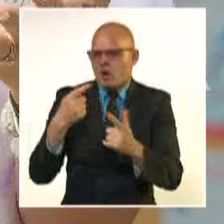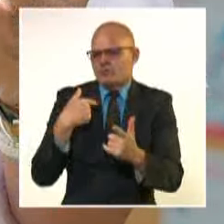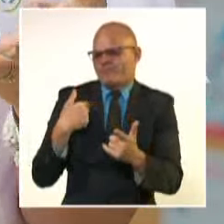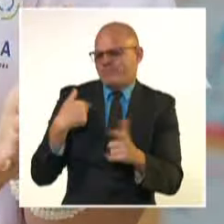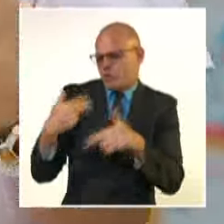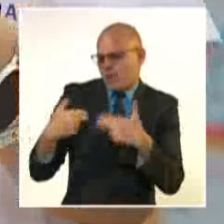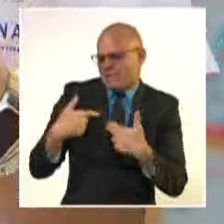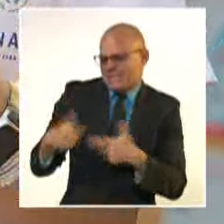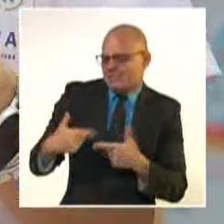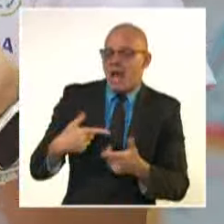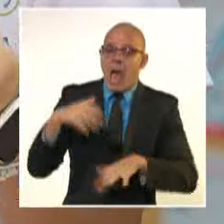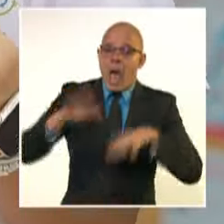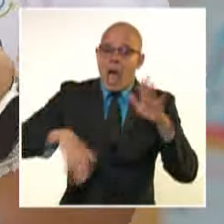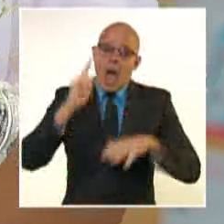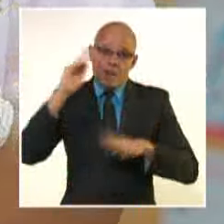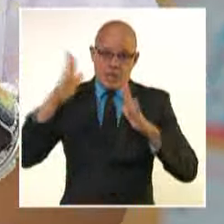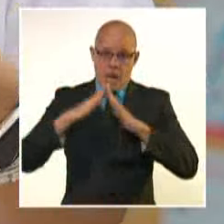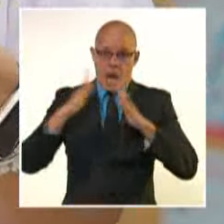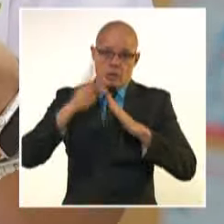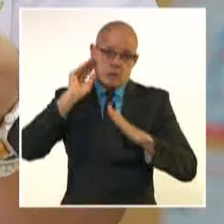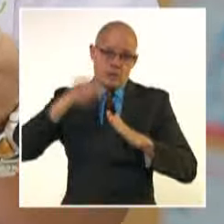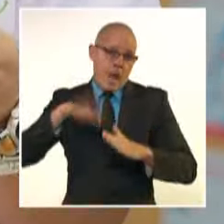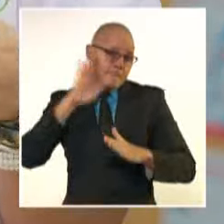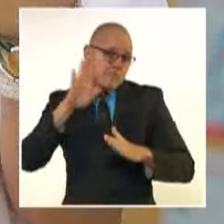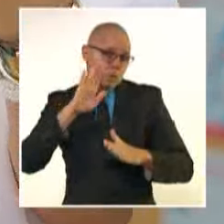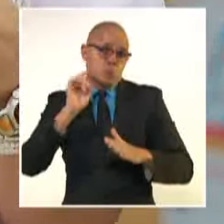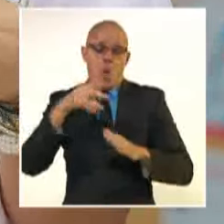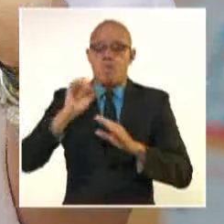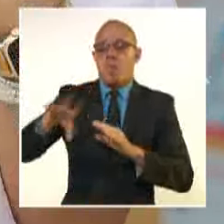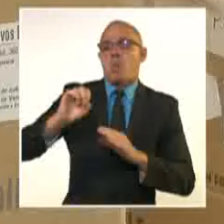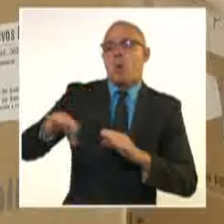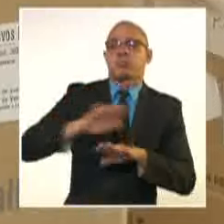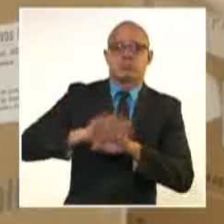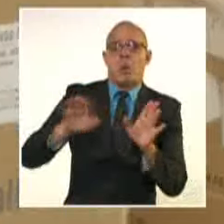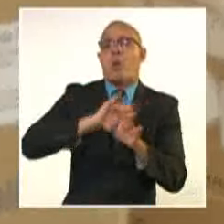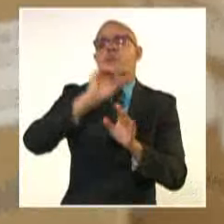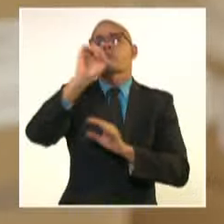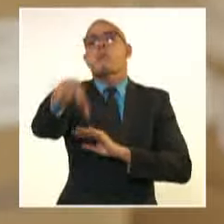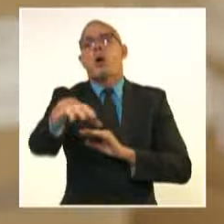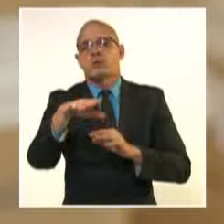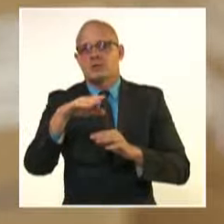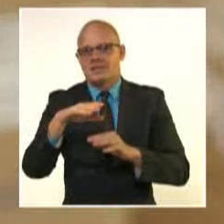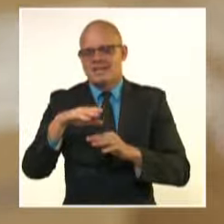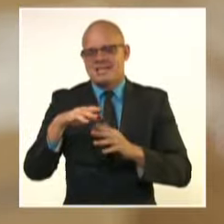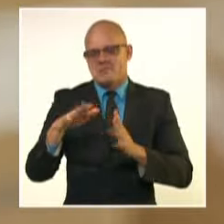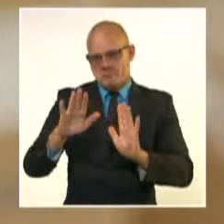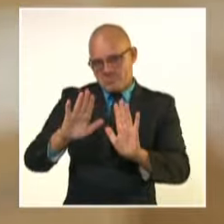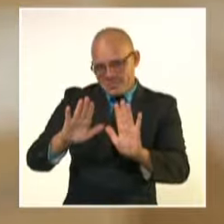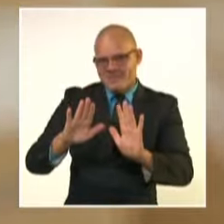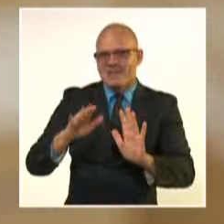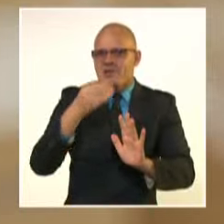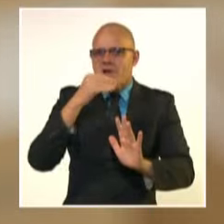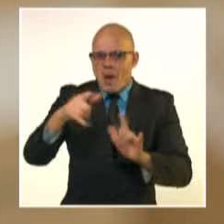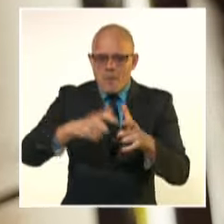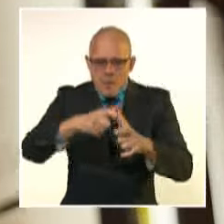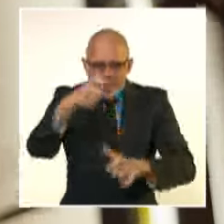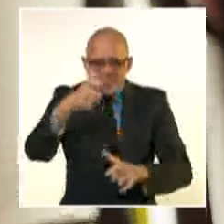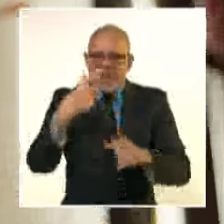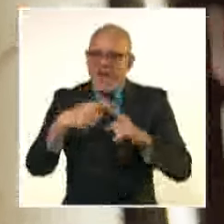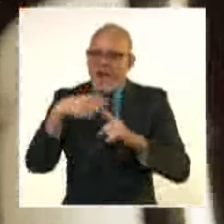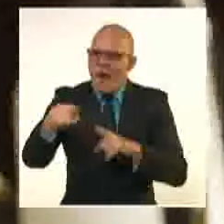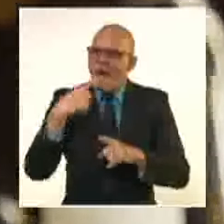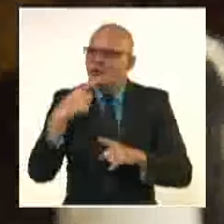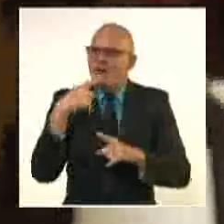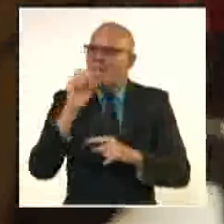algo negativo porque termina normalmente en los basureros. Sin embargo, si lo renombramos y nos referimos a ellos como materia